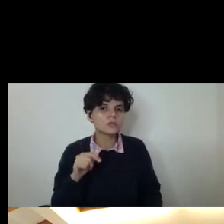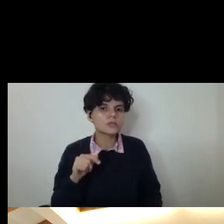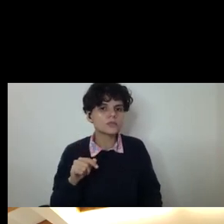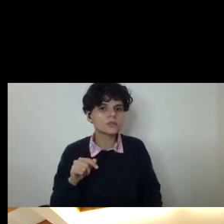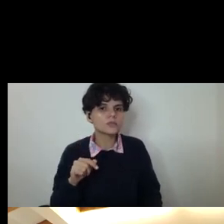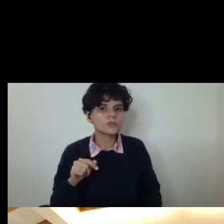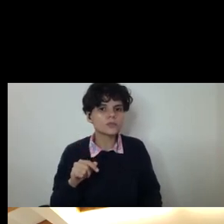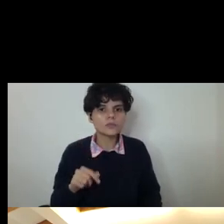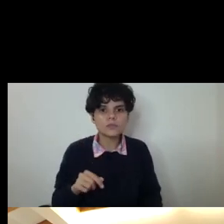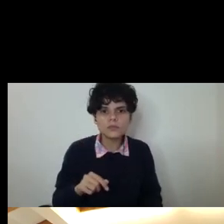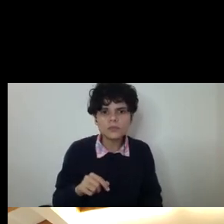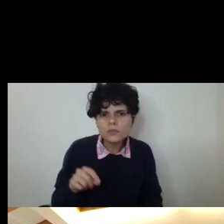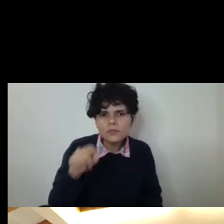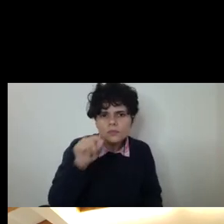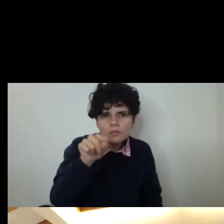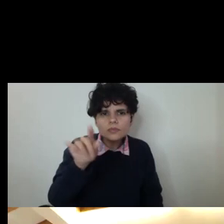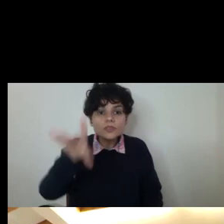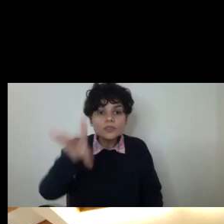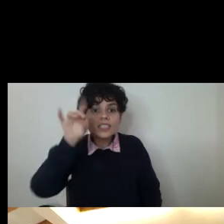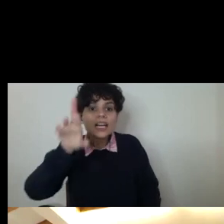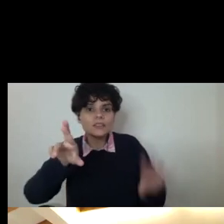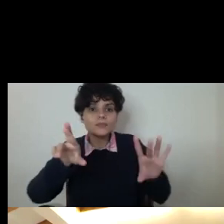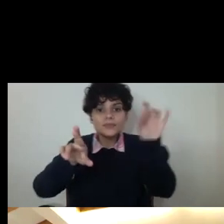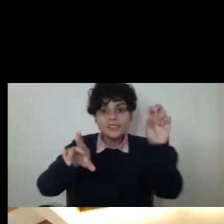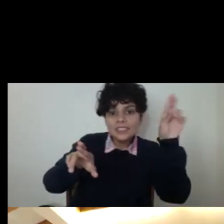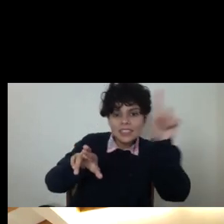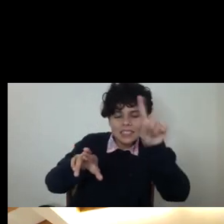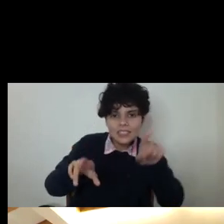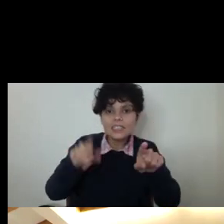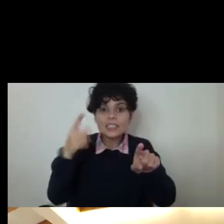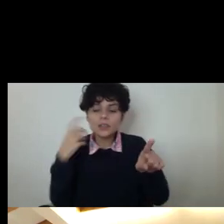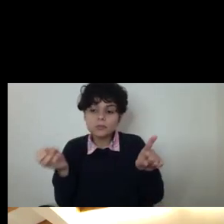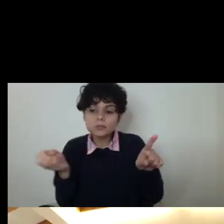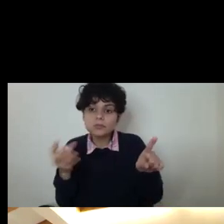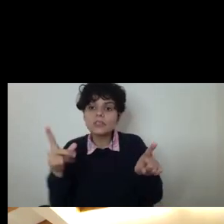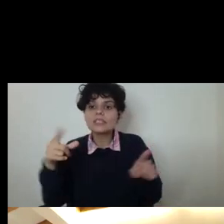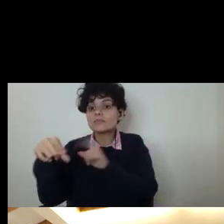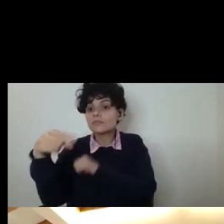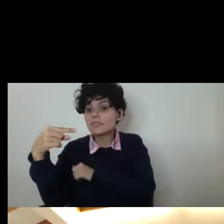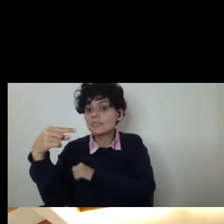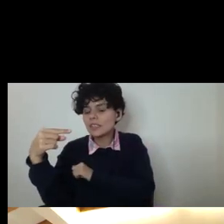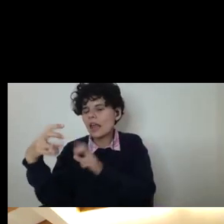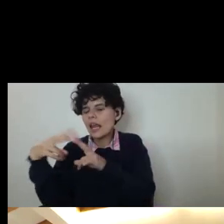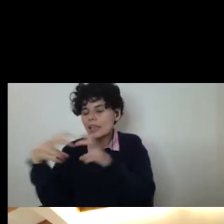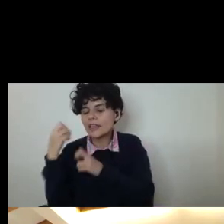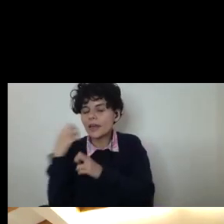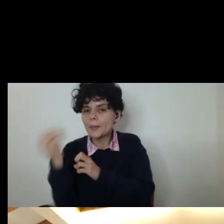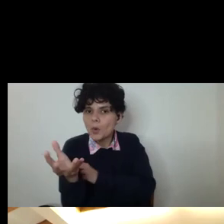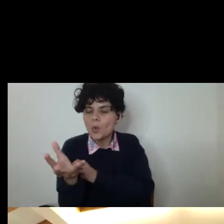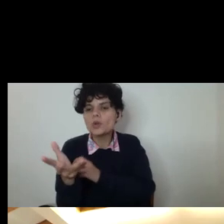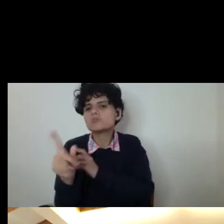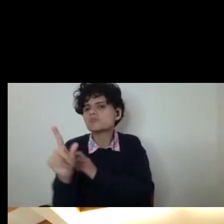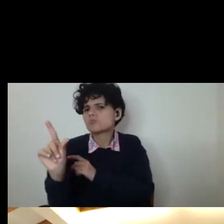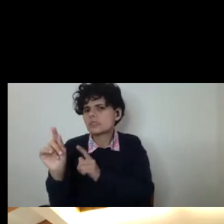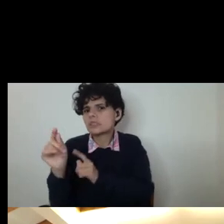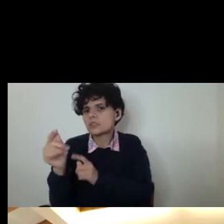región CA1. Y cuando uno hace una estimulación breve de alta frecuencia, frente al mismo, y la termina, la